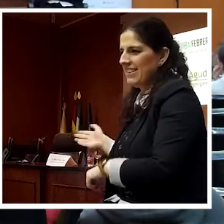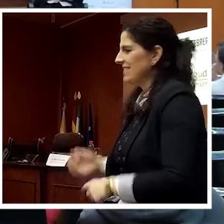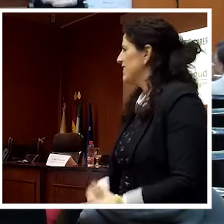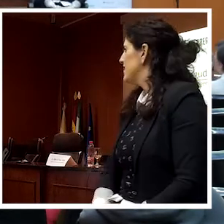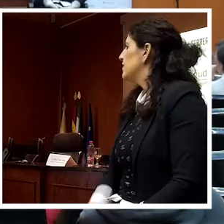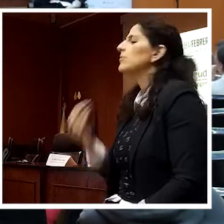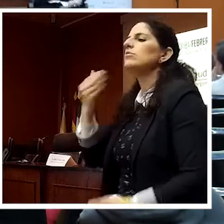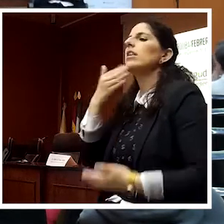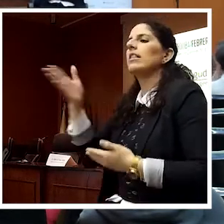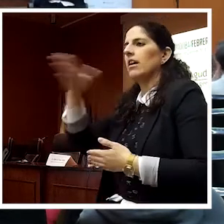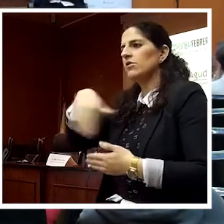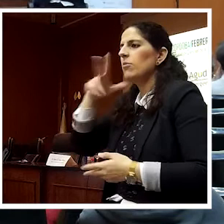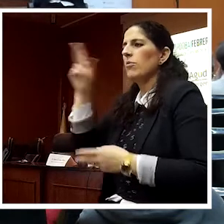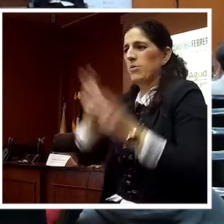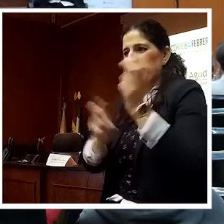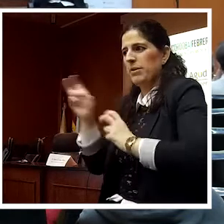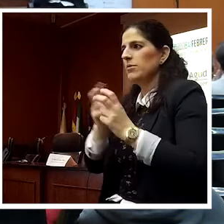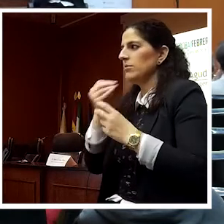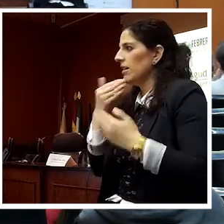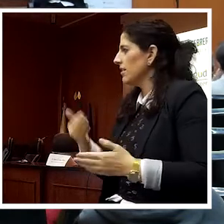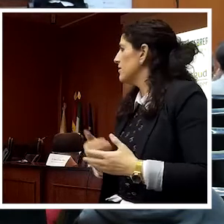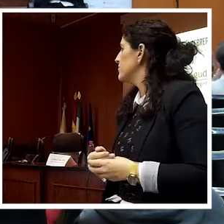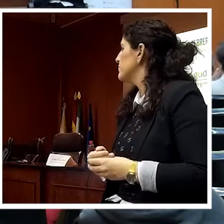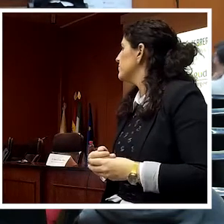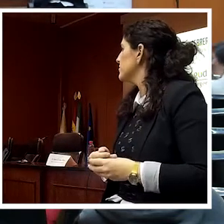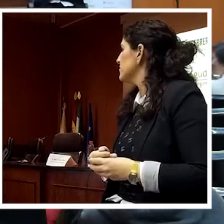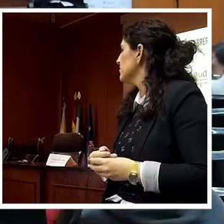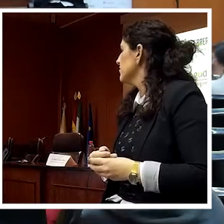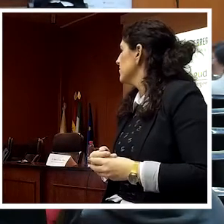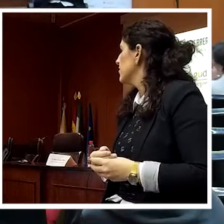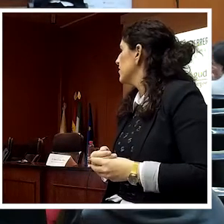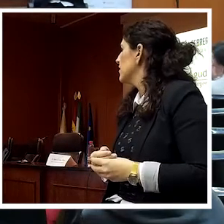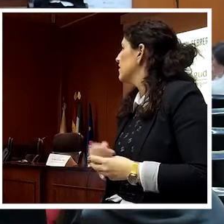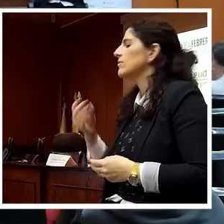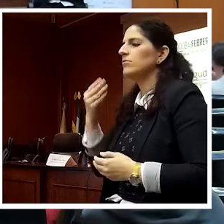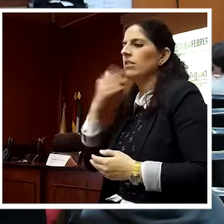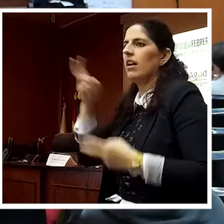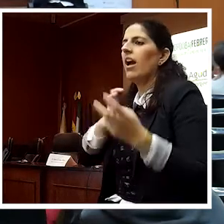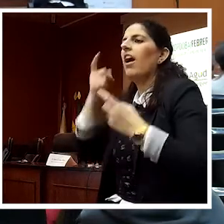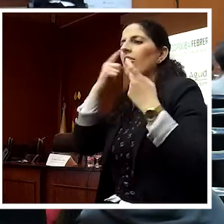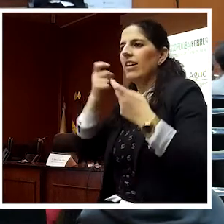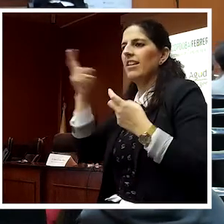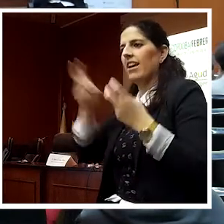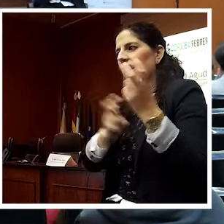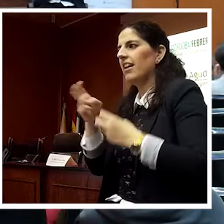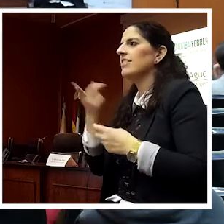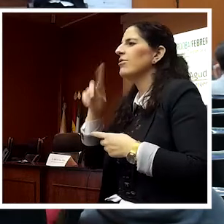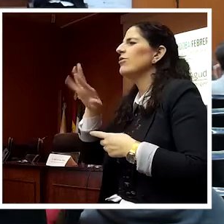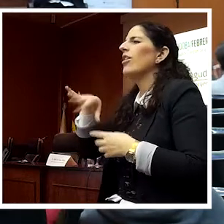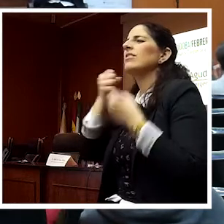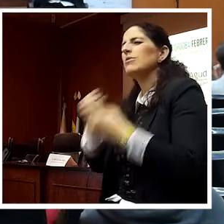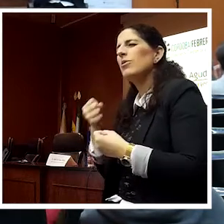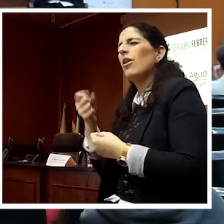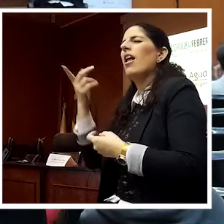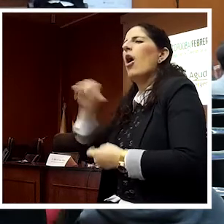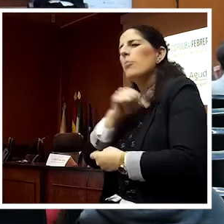Bueno, y muchas gracias a todos vosotros por venir, que creo que hay que considerarlo. Y a las instituciones que nos han ayudado, al Hospital